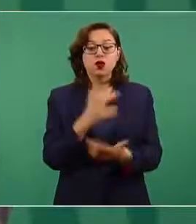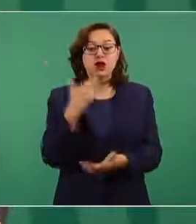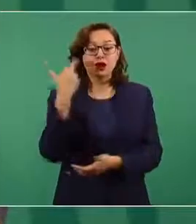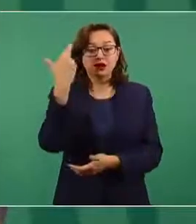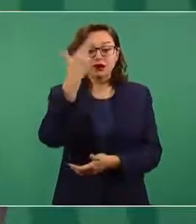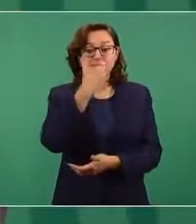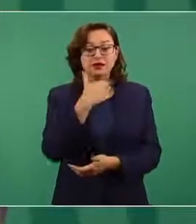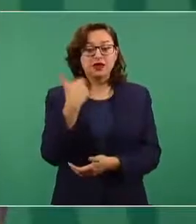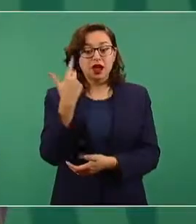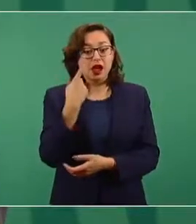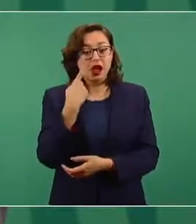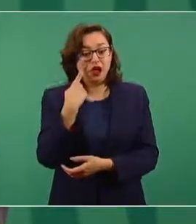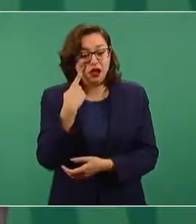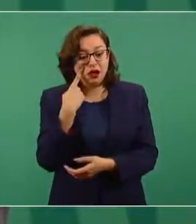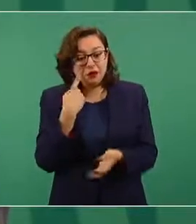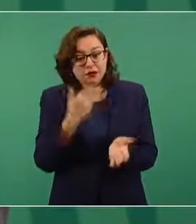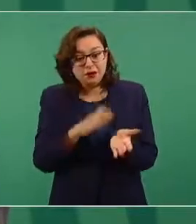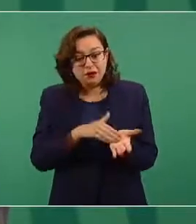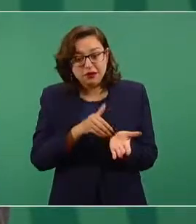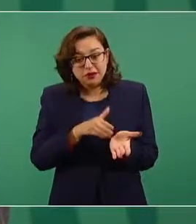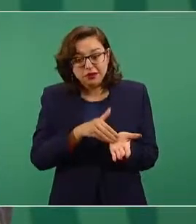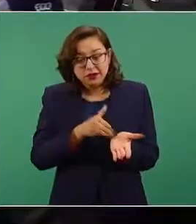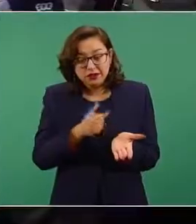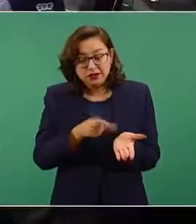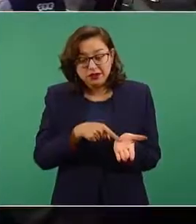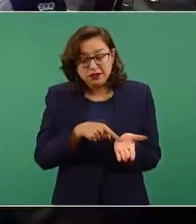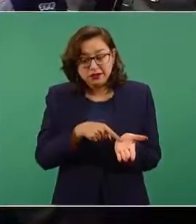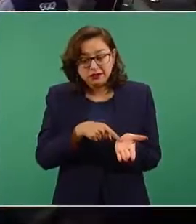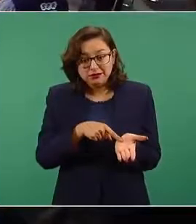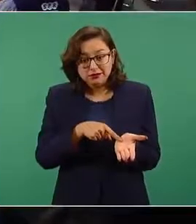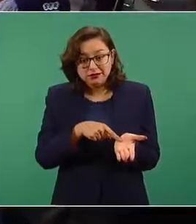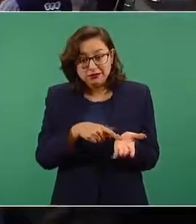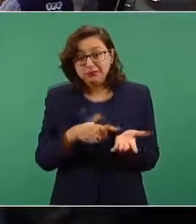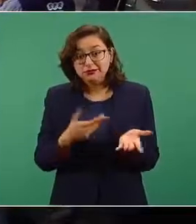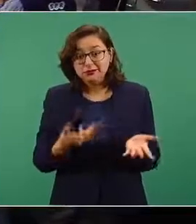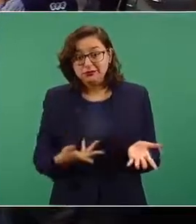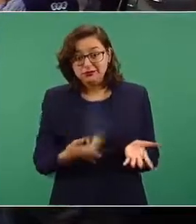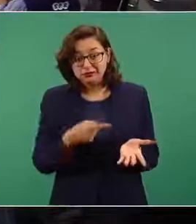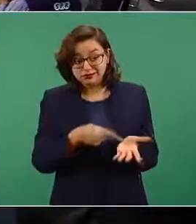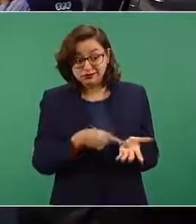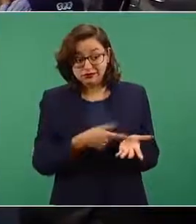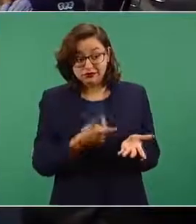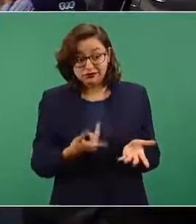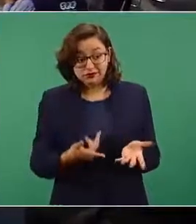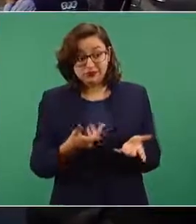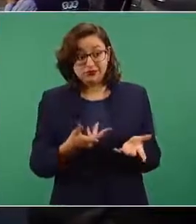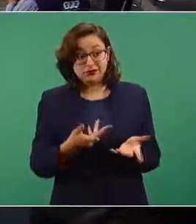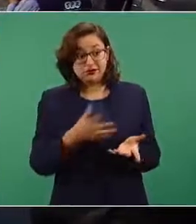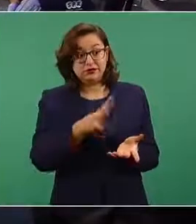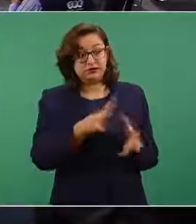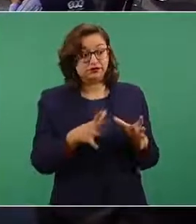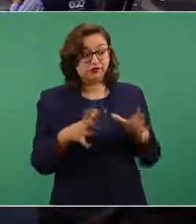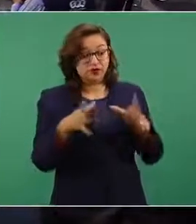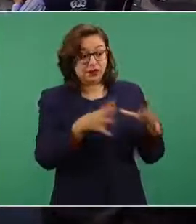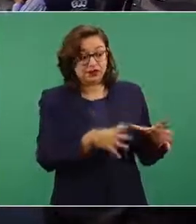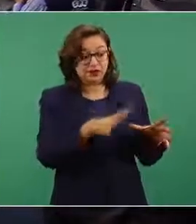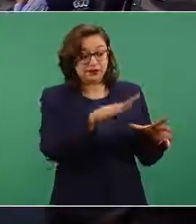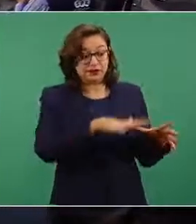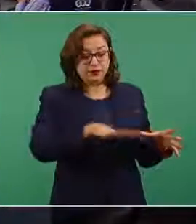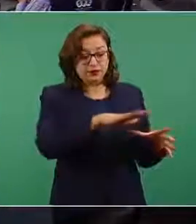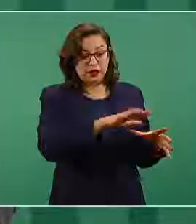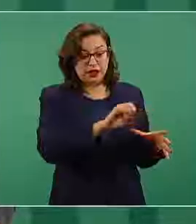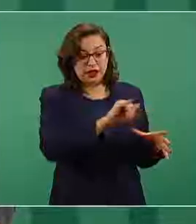cómo está la tenencia de la tierra, cuánto tienen los pueblos yaquis, cuánto tienen